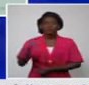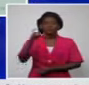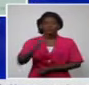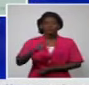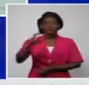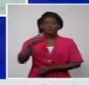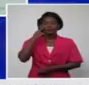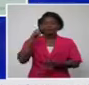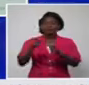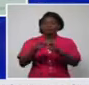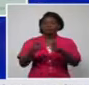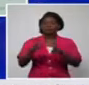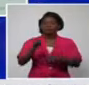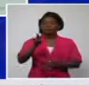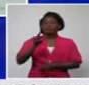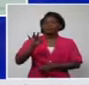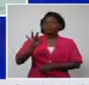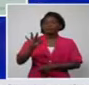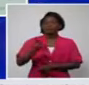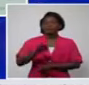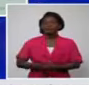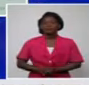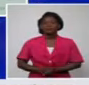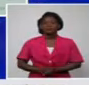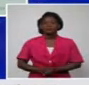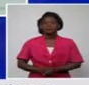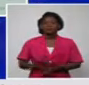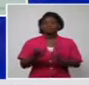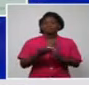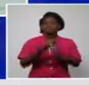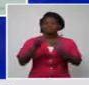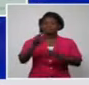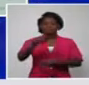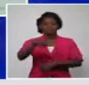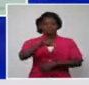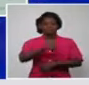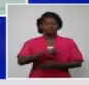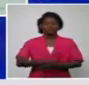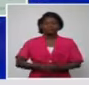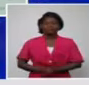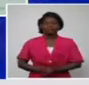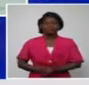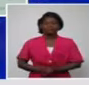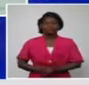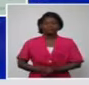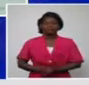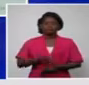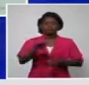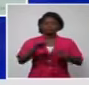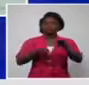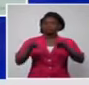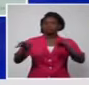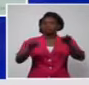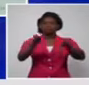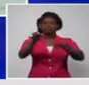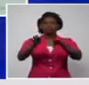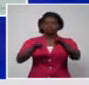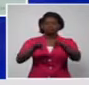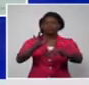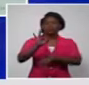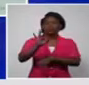incrementando, 28 casos autóctonos confirmados ayer, además dispersos en 8 de sus 13